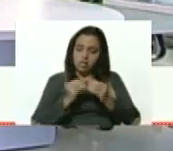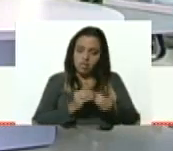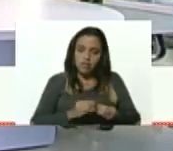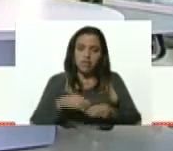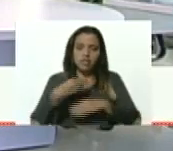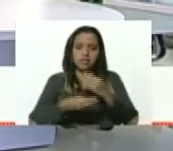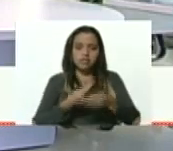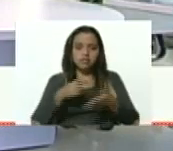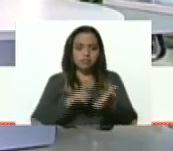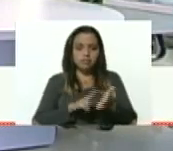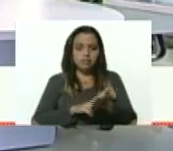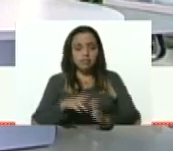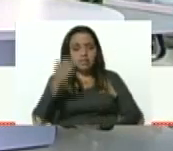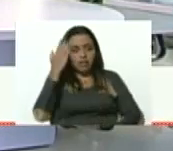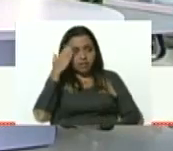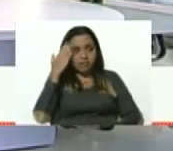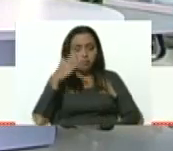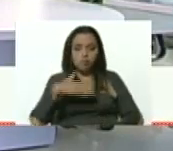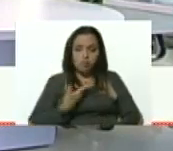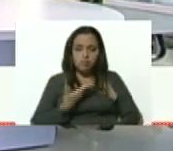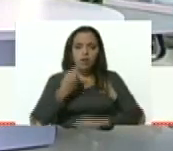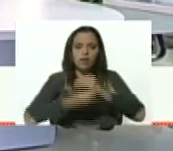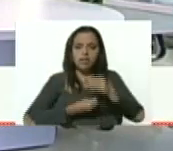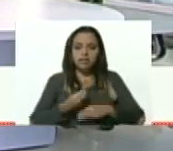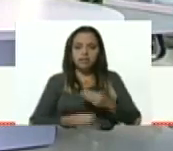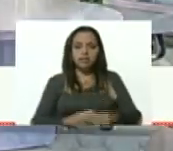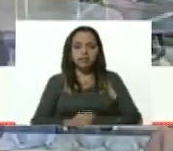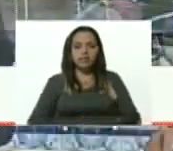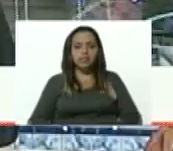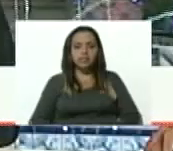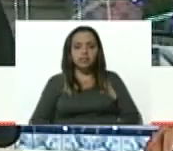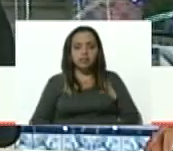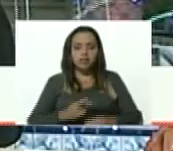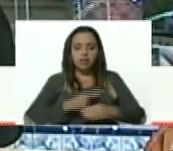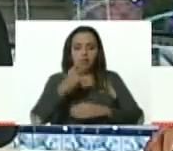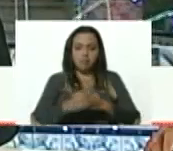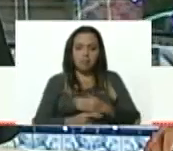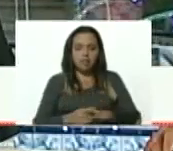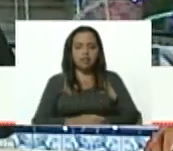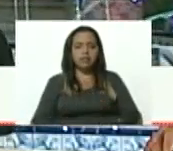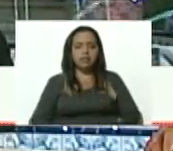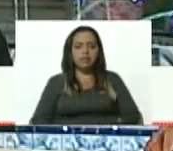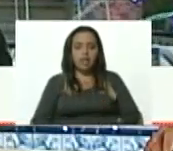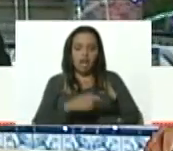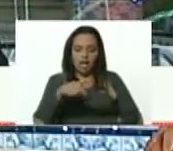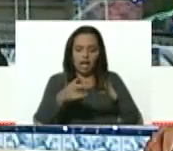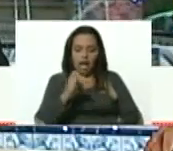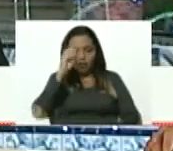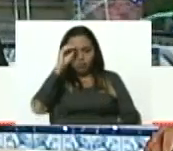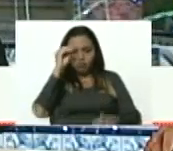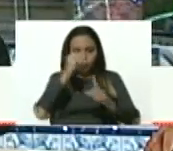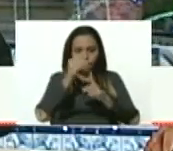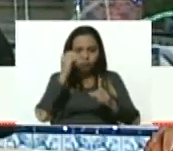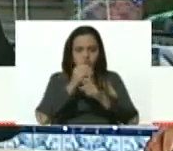Sabemos, podemos y lo hacemos. Con el plan de la patria sectorial, aquí se están fijando metas.